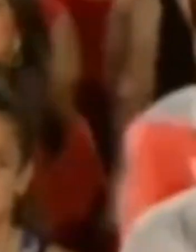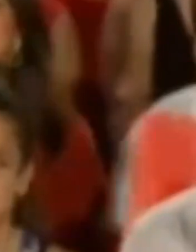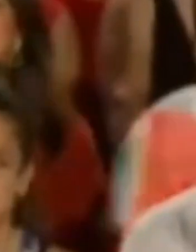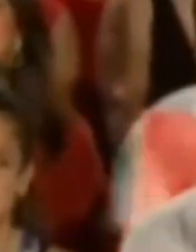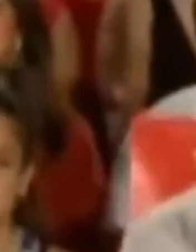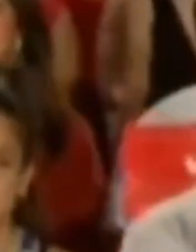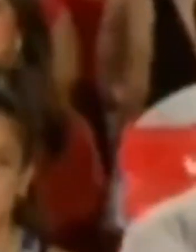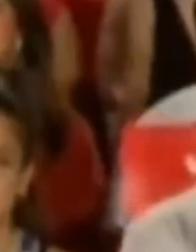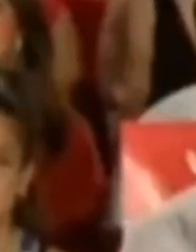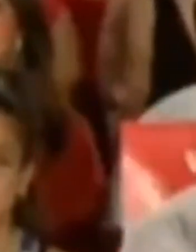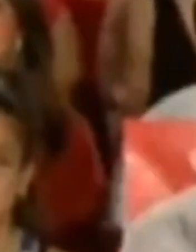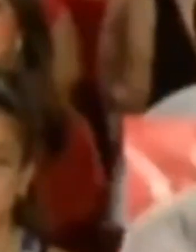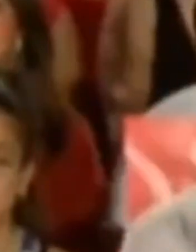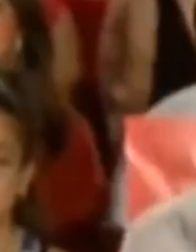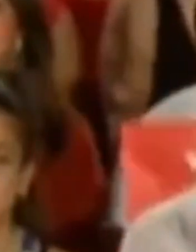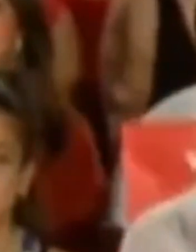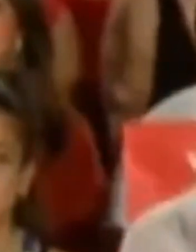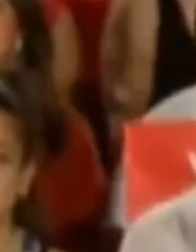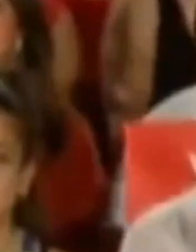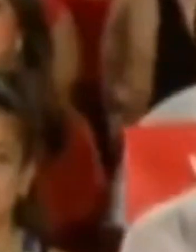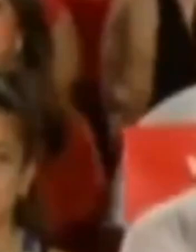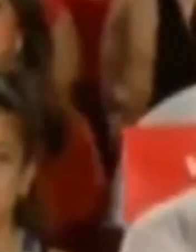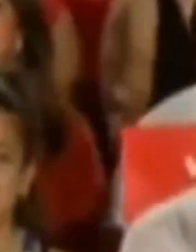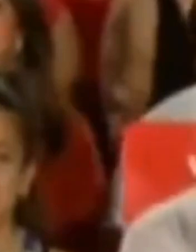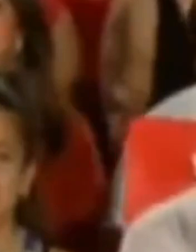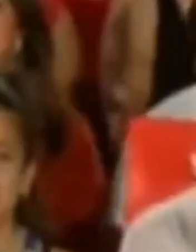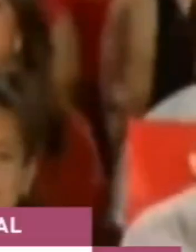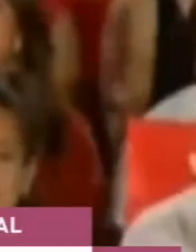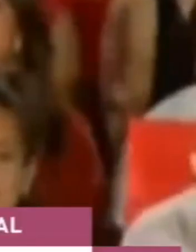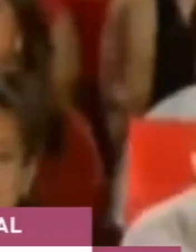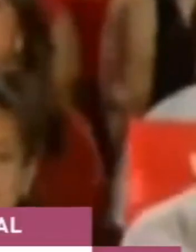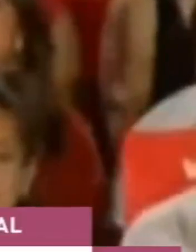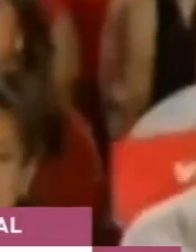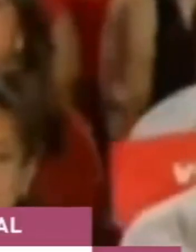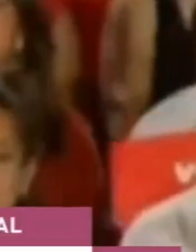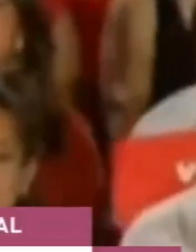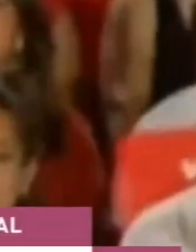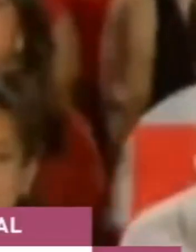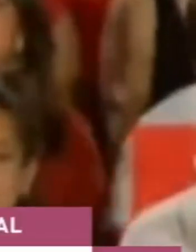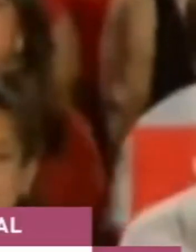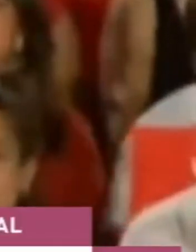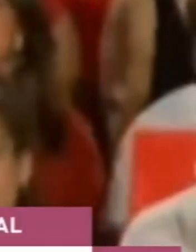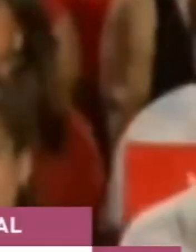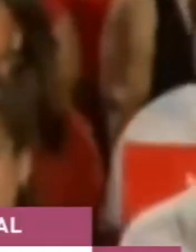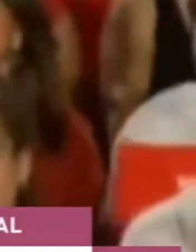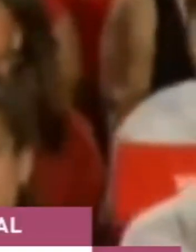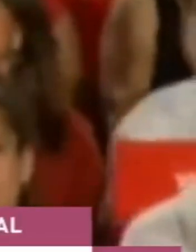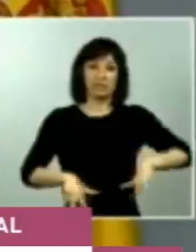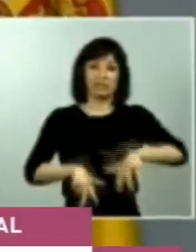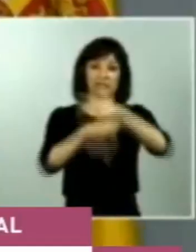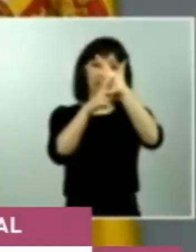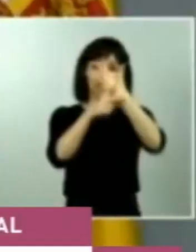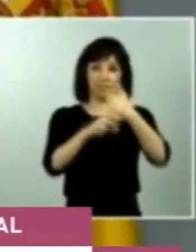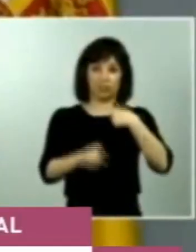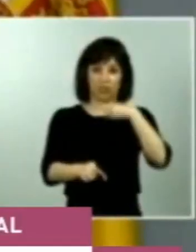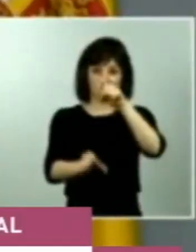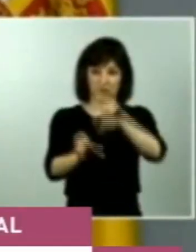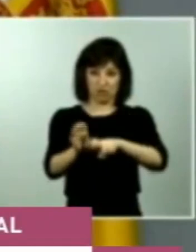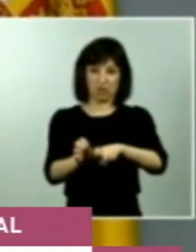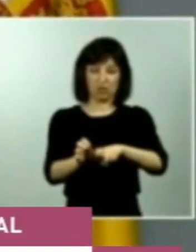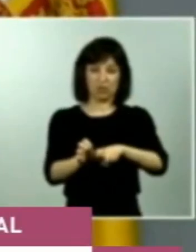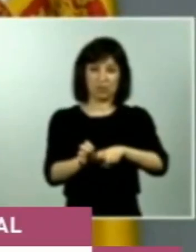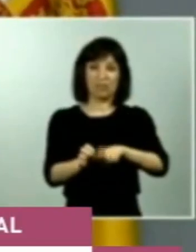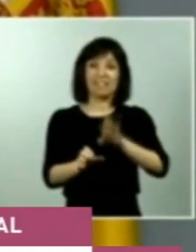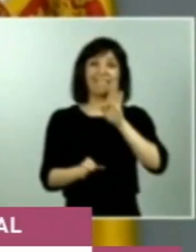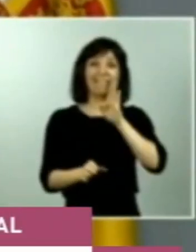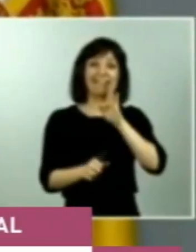a los espías y ya los policías el plan de acción refleja a la perfección estas declaraciones de jose manuel santiago que pese a